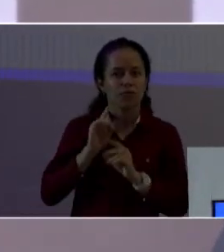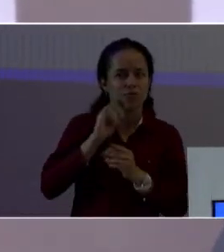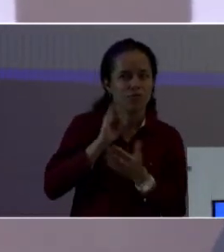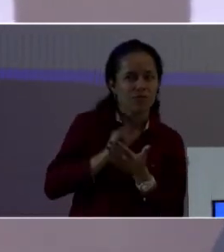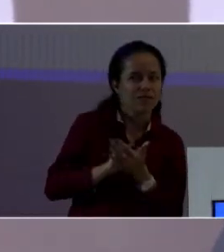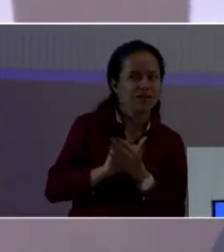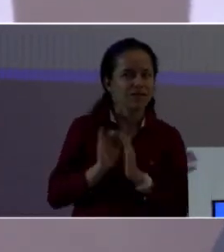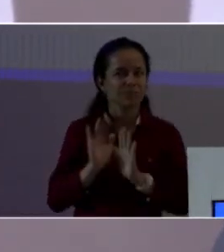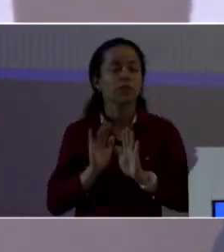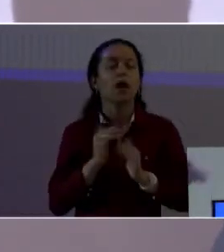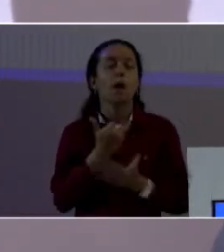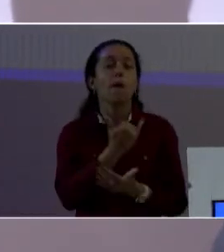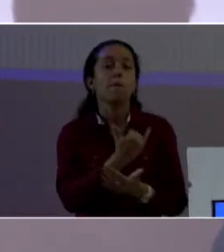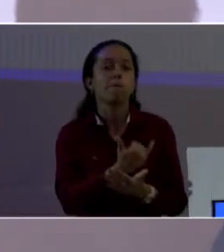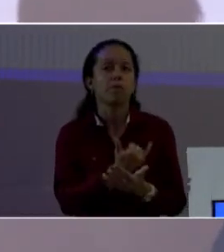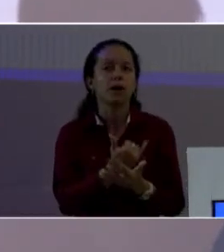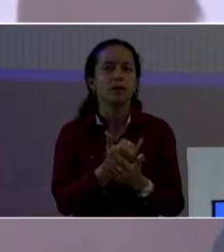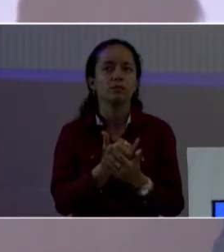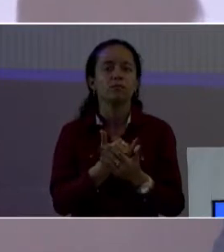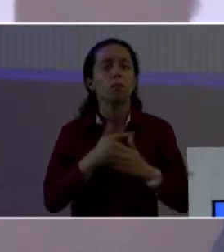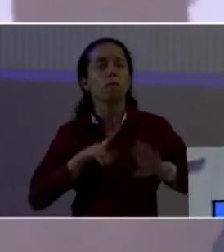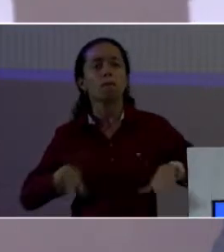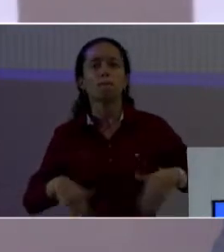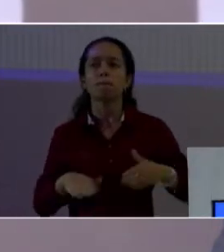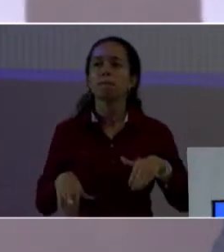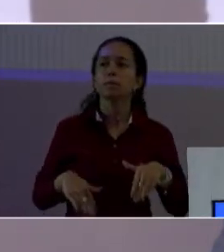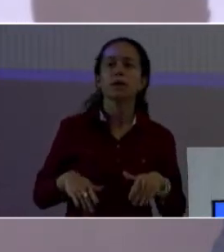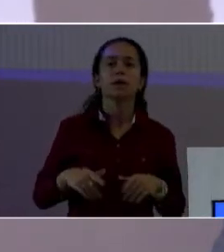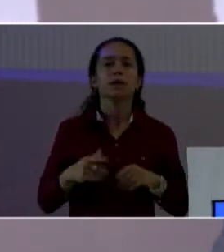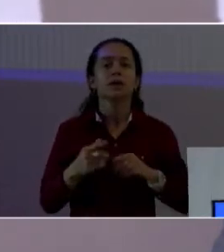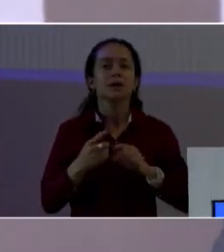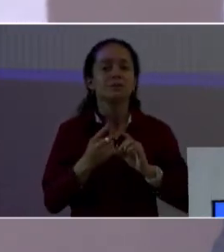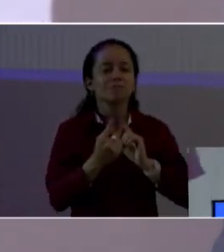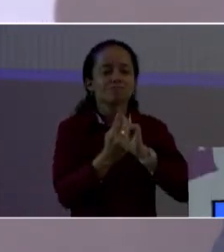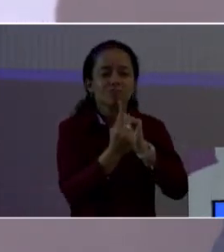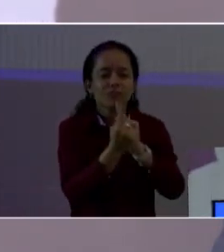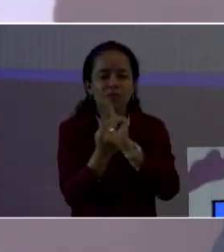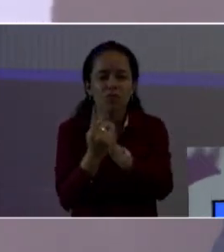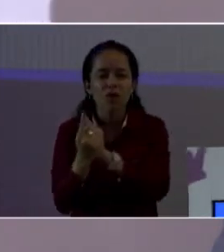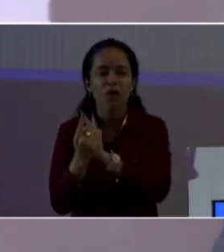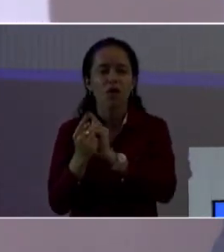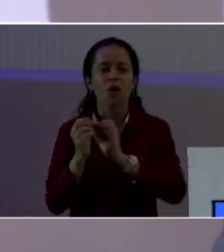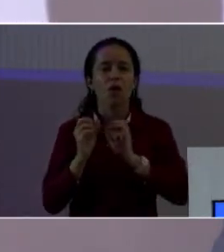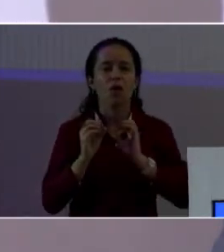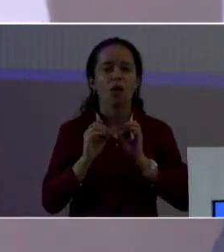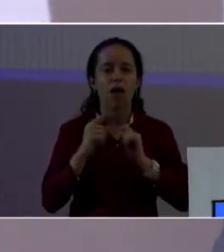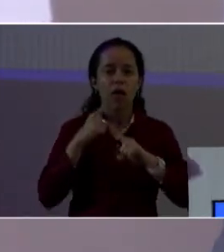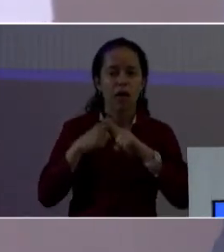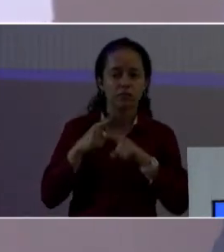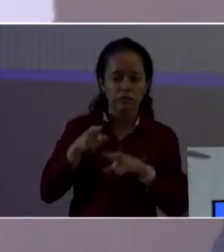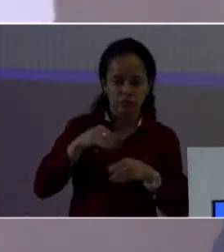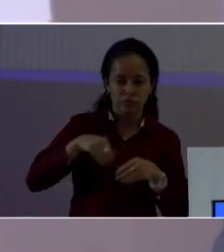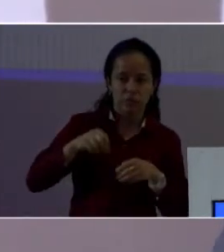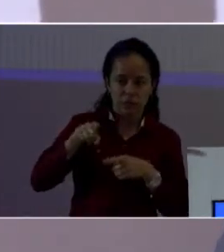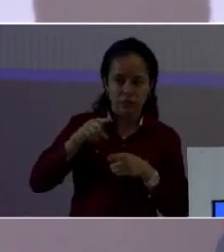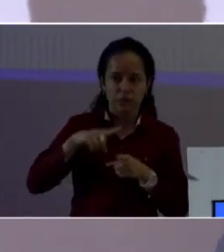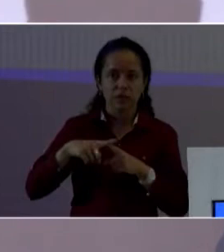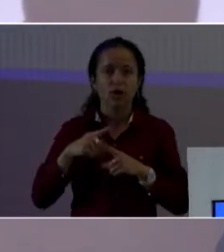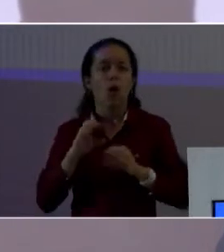y donde existe también ausencia de espacios de encuentro entre excombatientes,